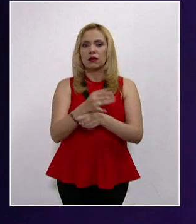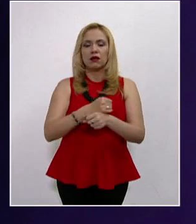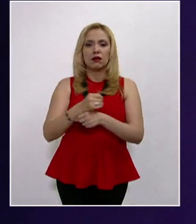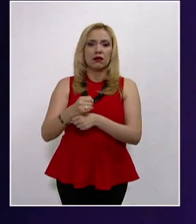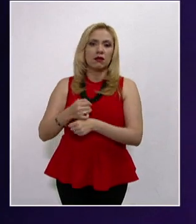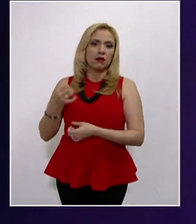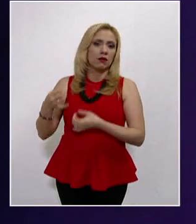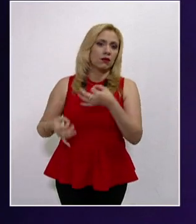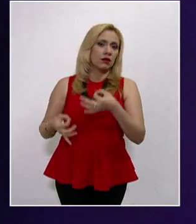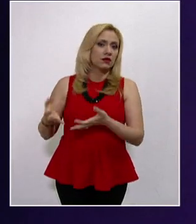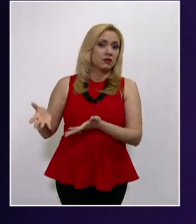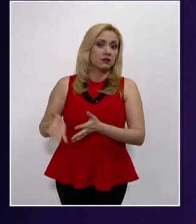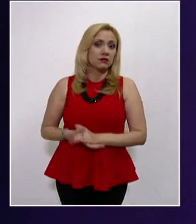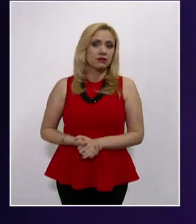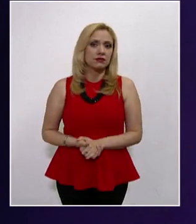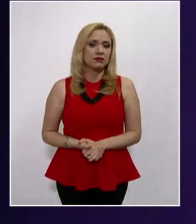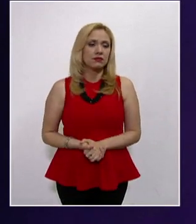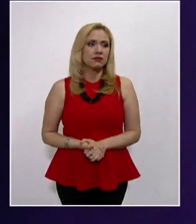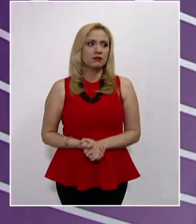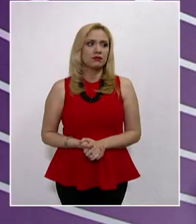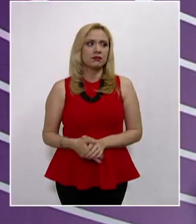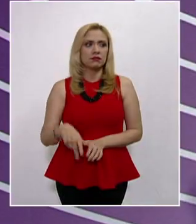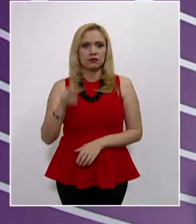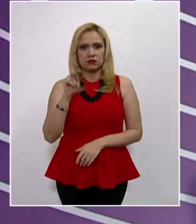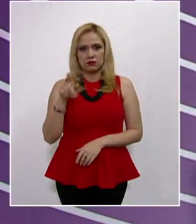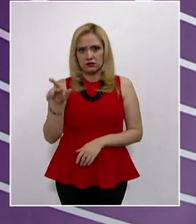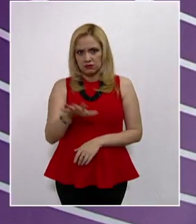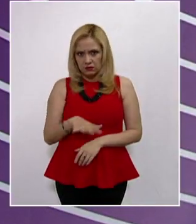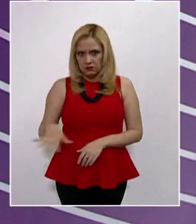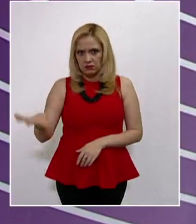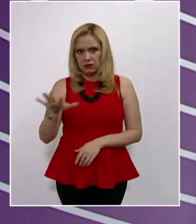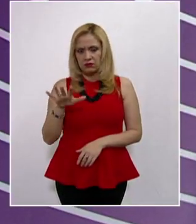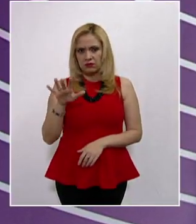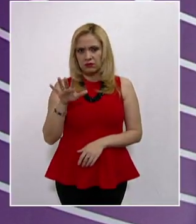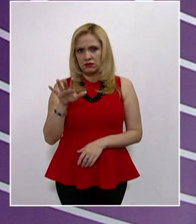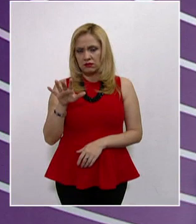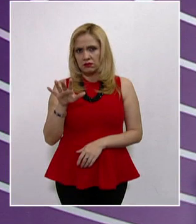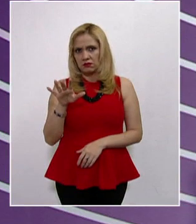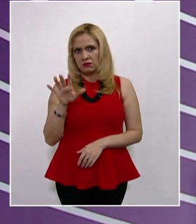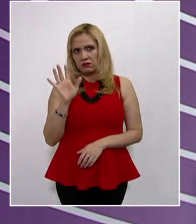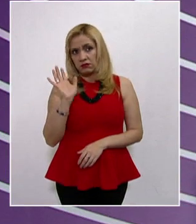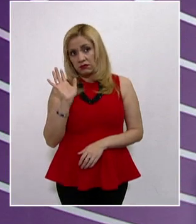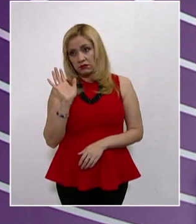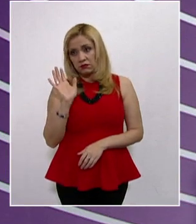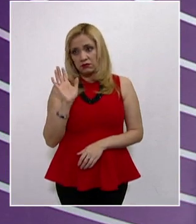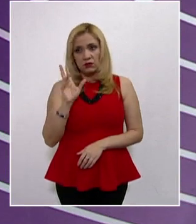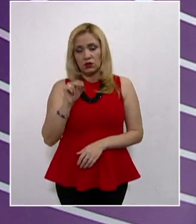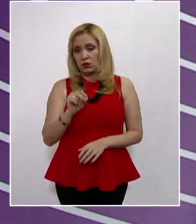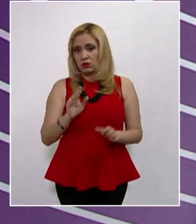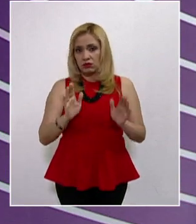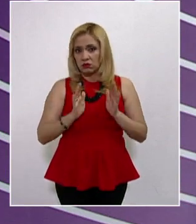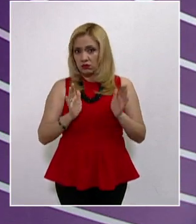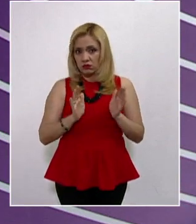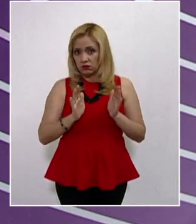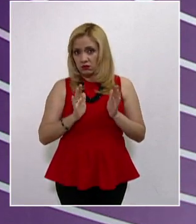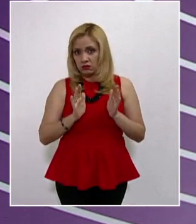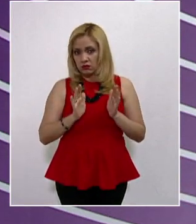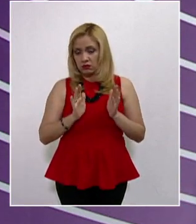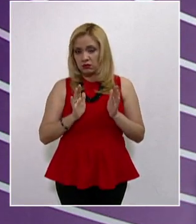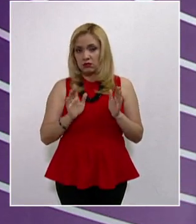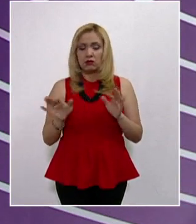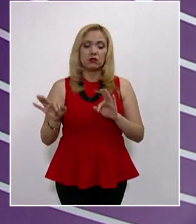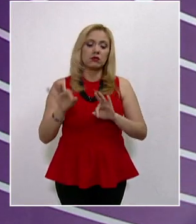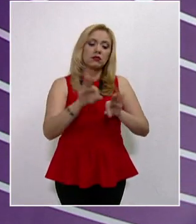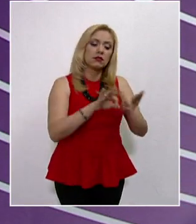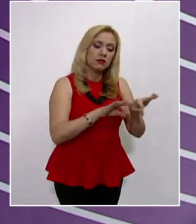y ese juzgamiento, ¿no? Pero al final es una corporación civil, ¿no? Digamos, está definida como corporación civil en